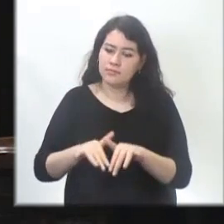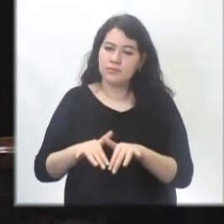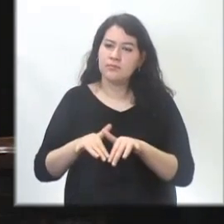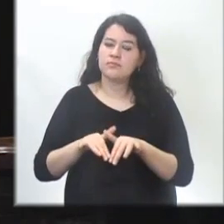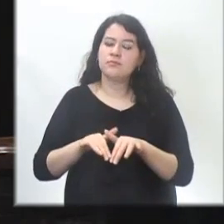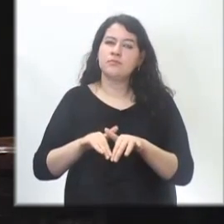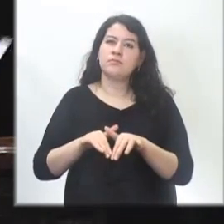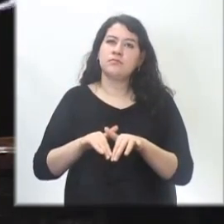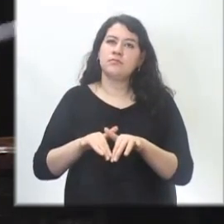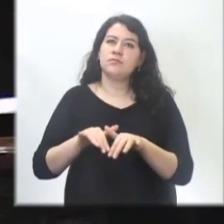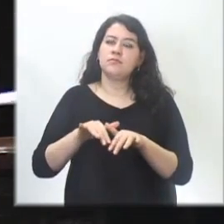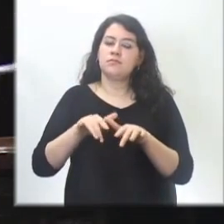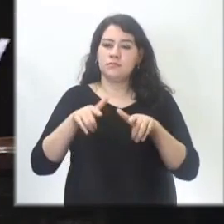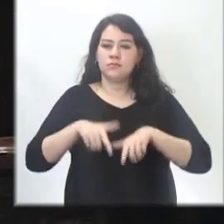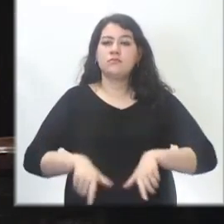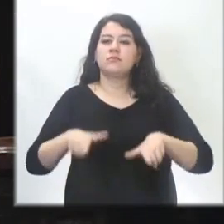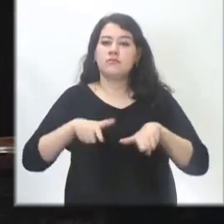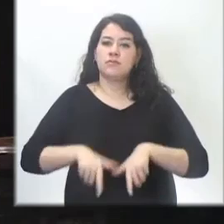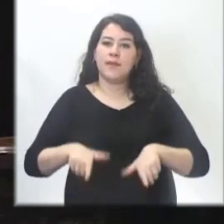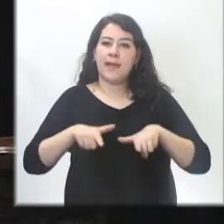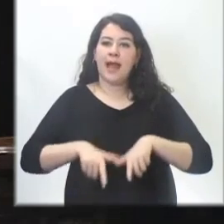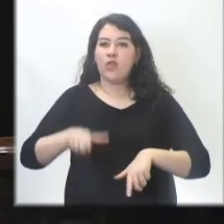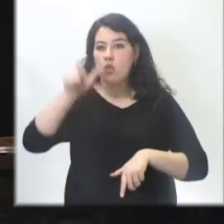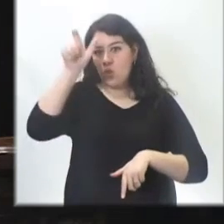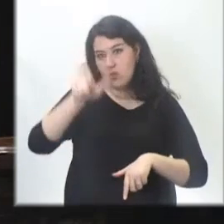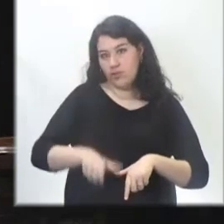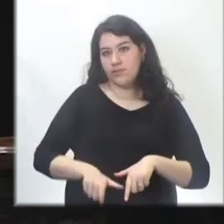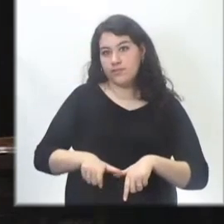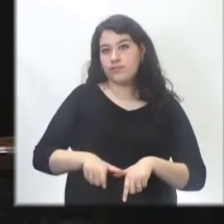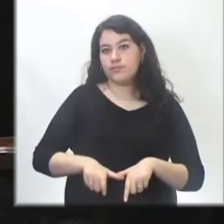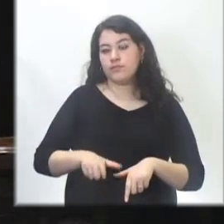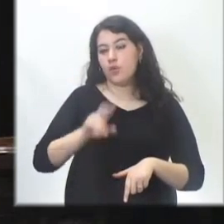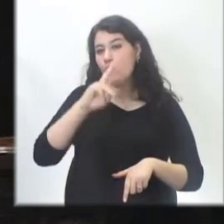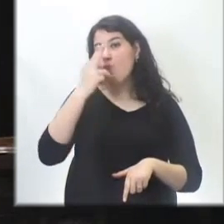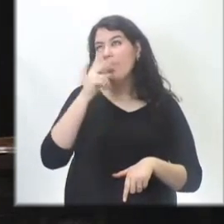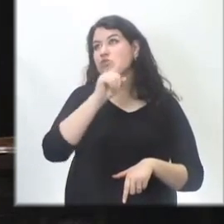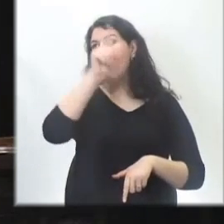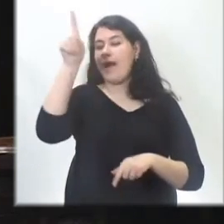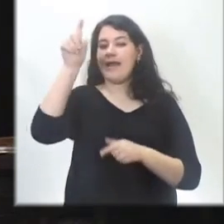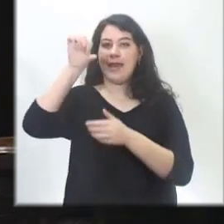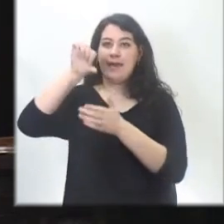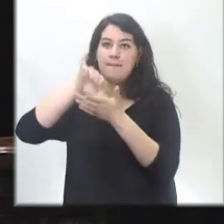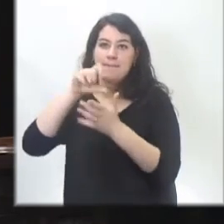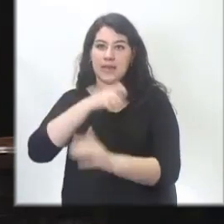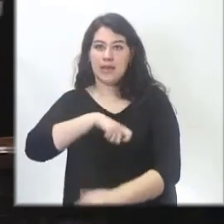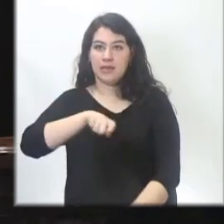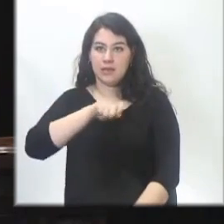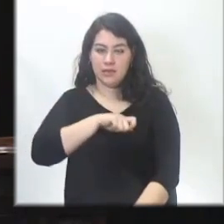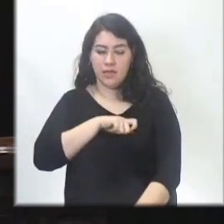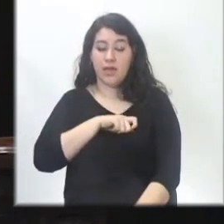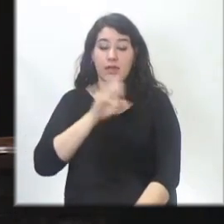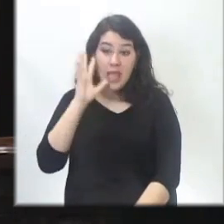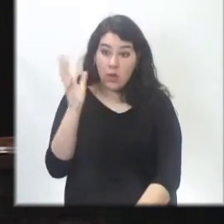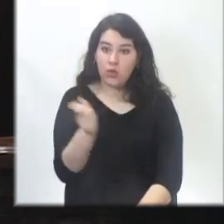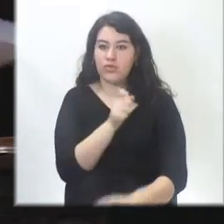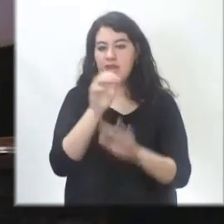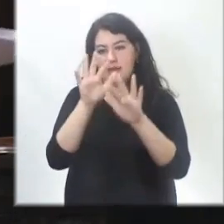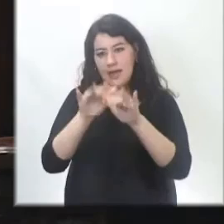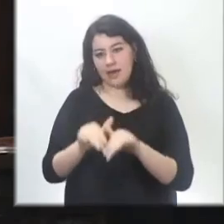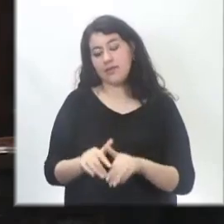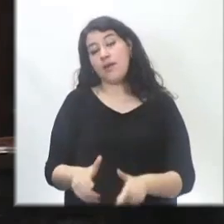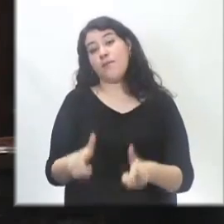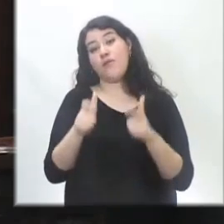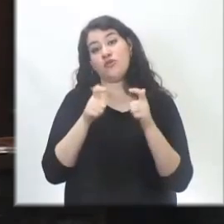mejor dicho, del embajador Bustillo al gobierno español. Y las conseguí. Por